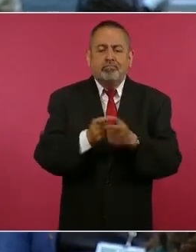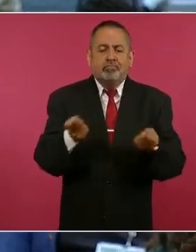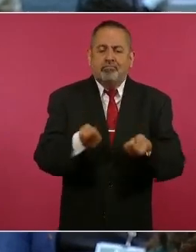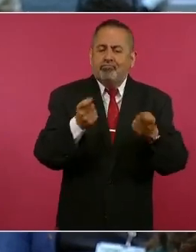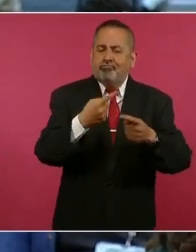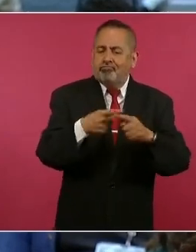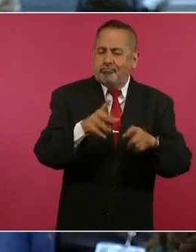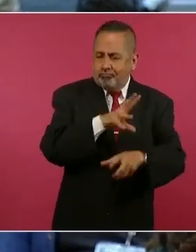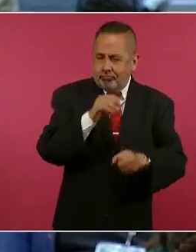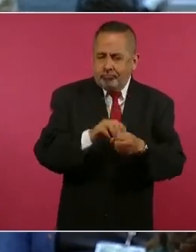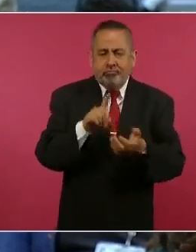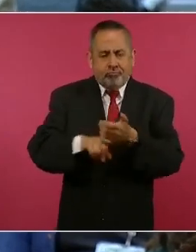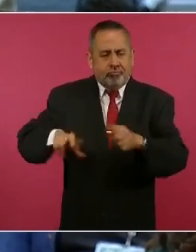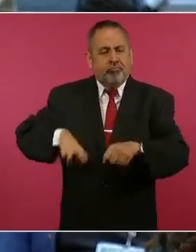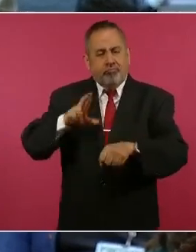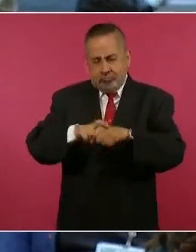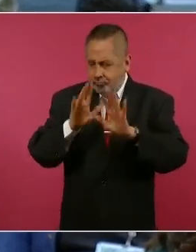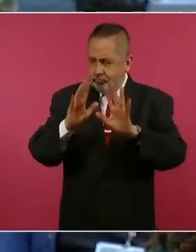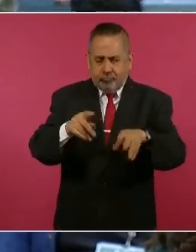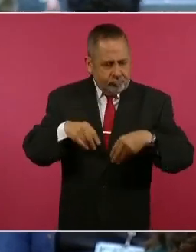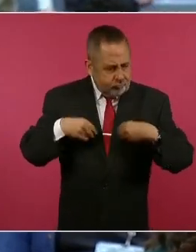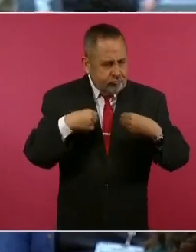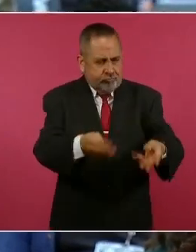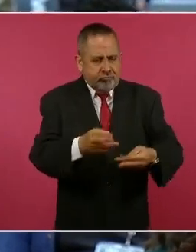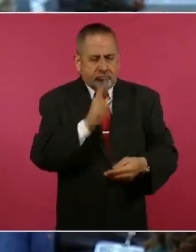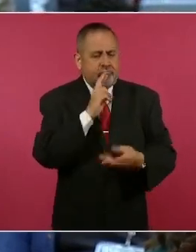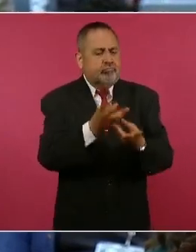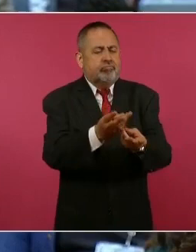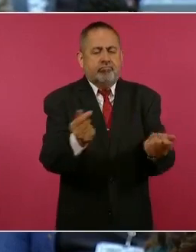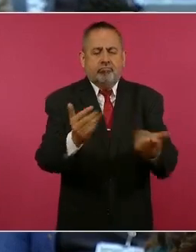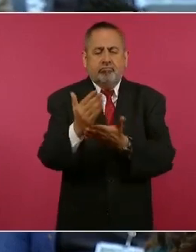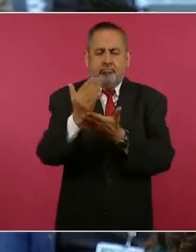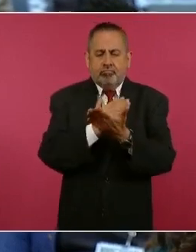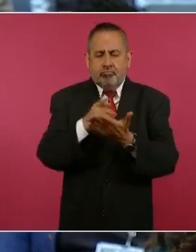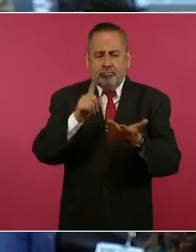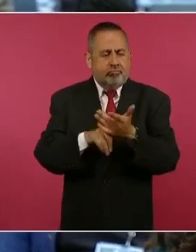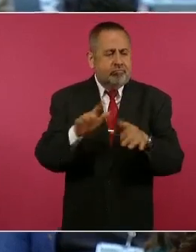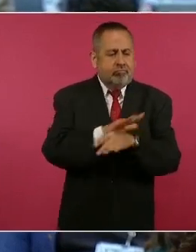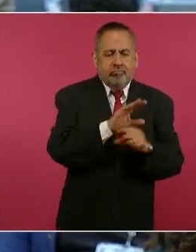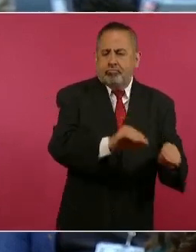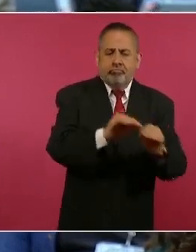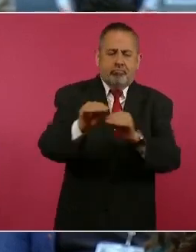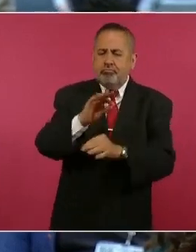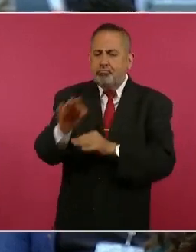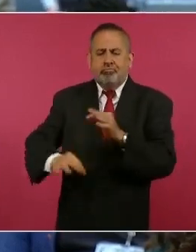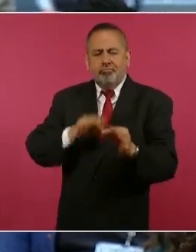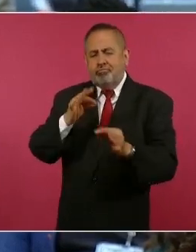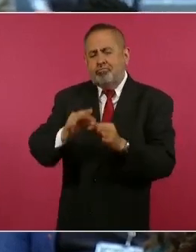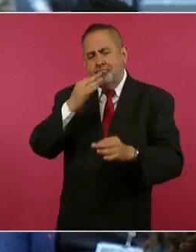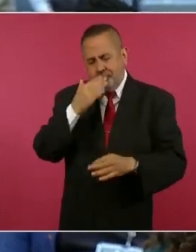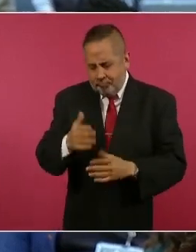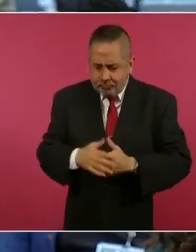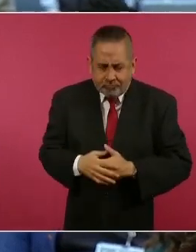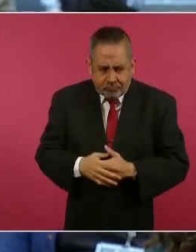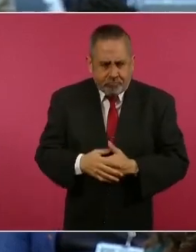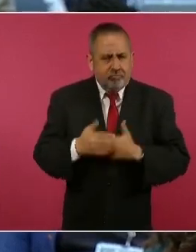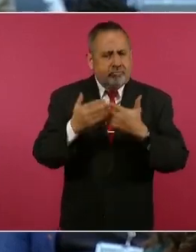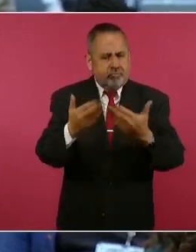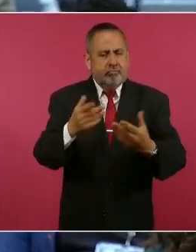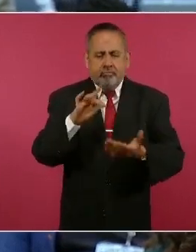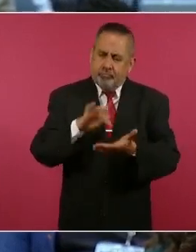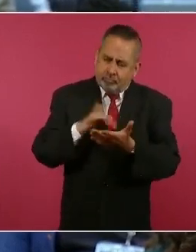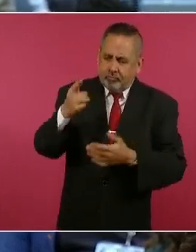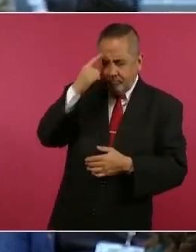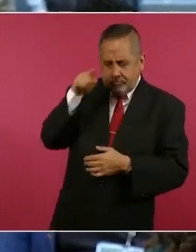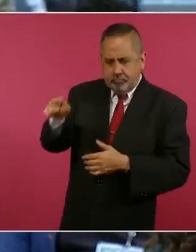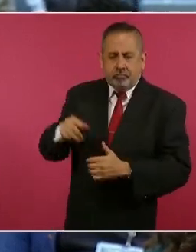gobernador hizo llegar la solución al problema del traslado y todo esto, entonces, pero decirle que obviamente esto fue también